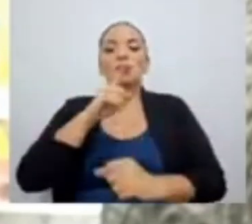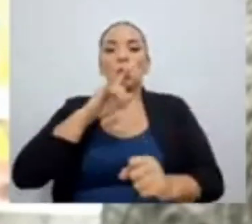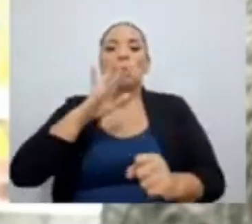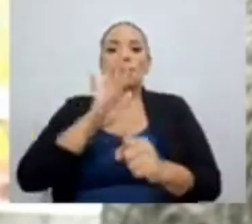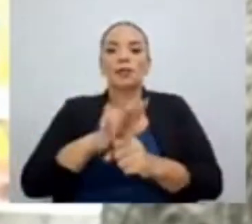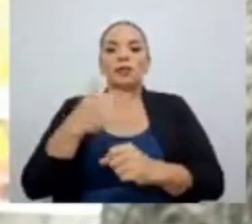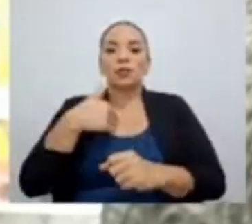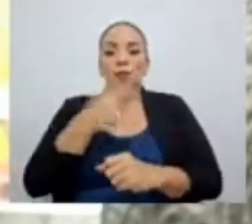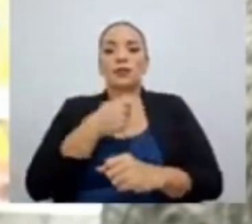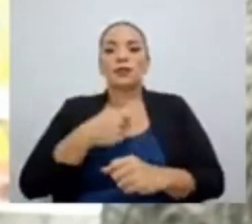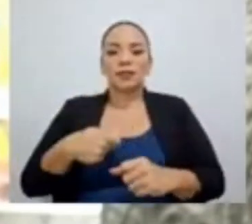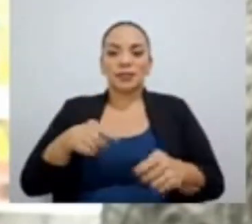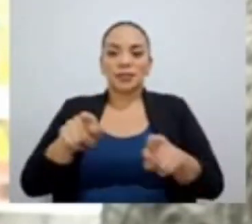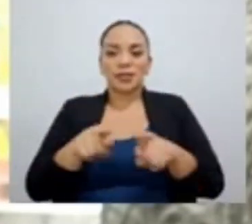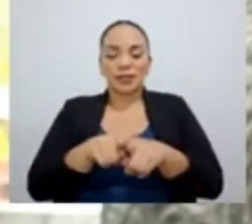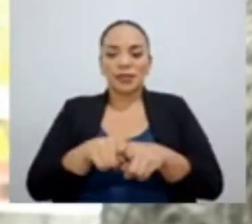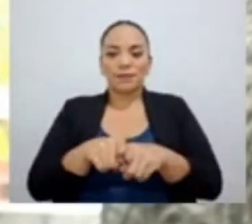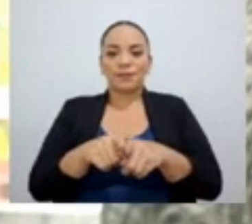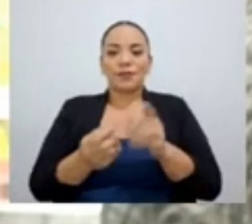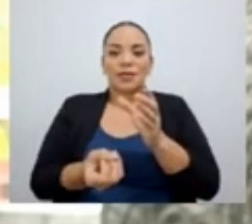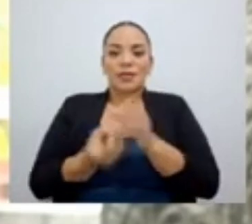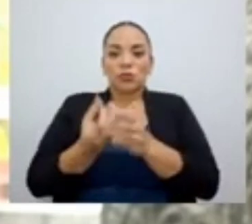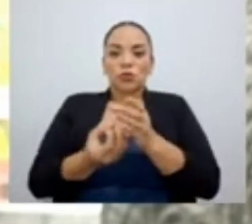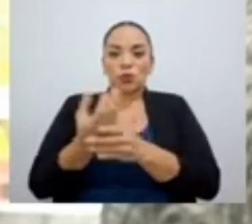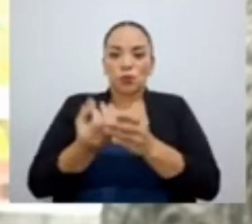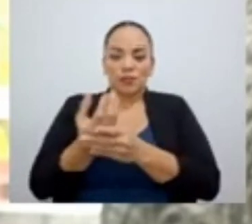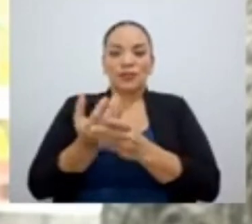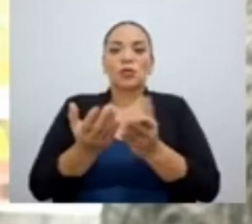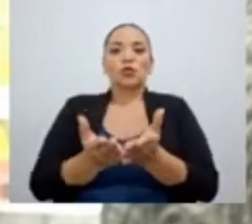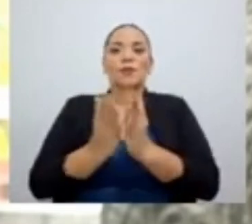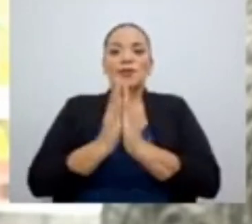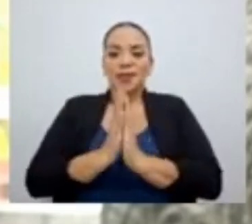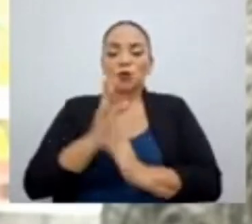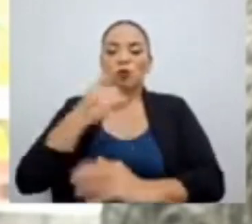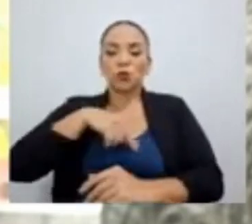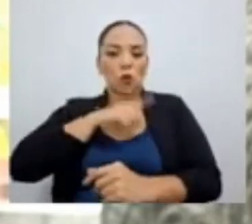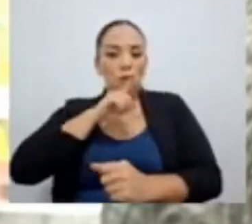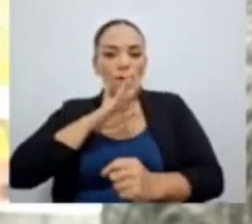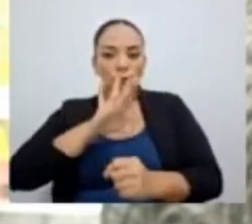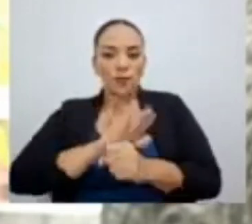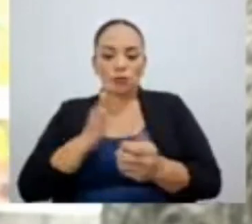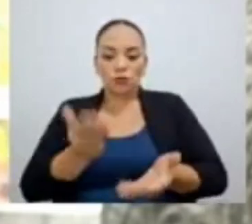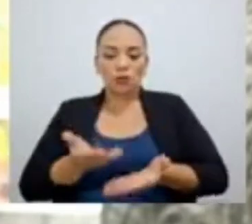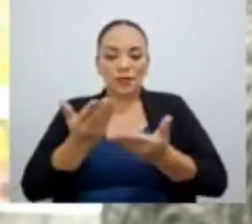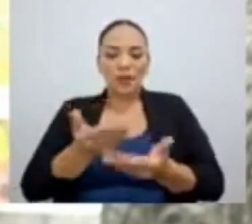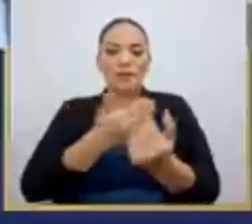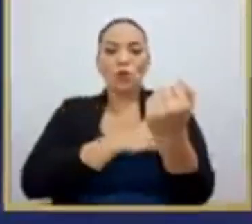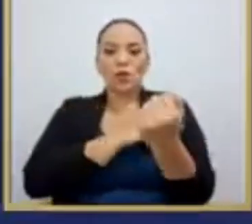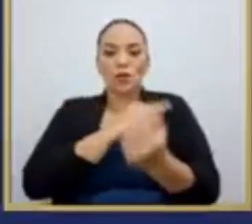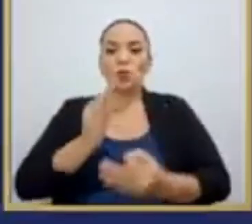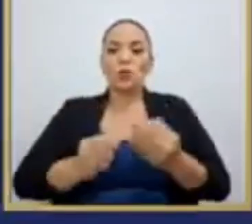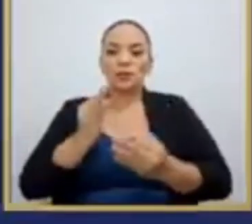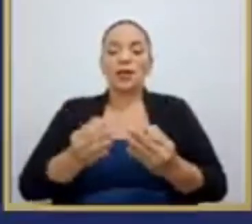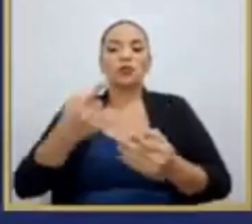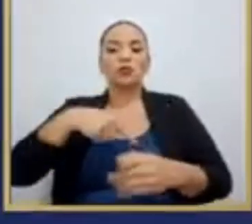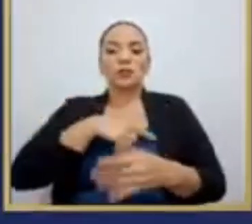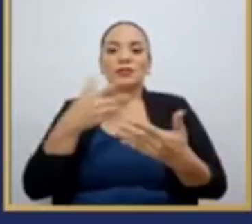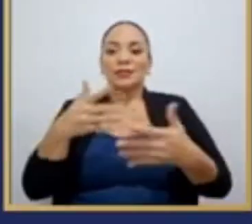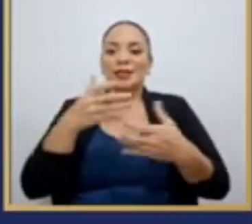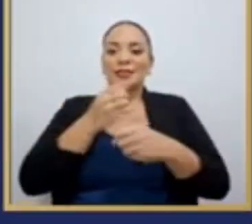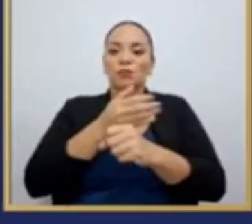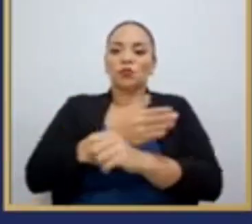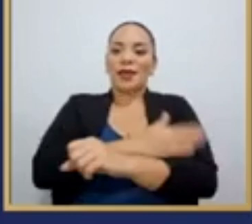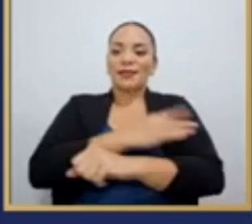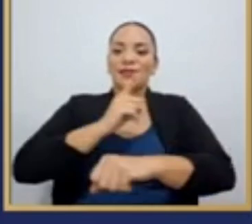señor presidente. Los insumos que nos requirieron, que nos comprometimos a brindarle al Poder Judicial, lo hicimos y lo hicimos antes de